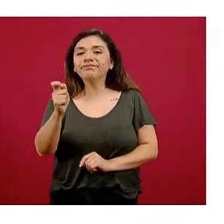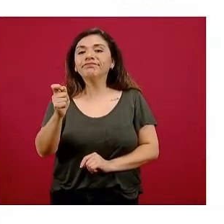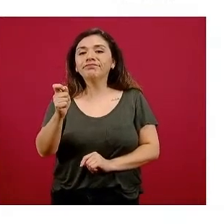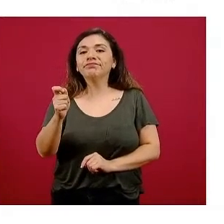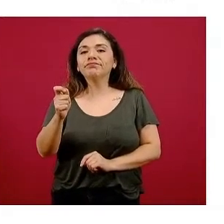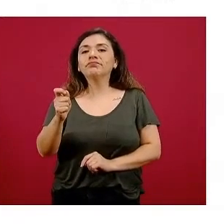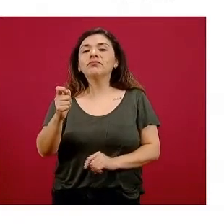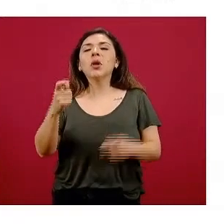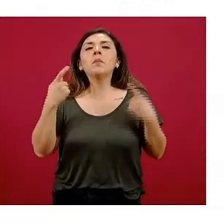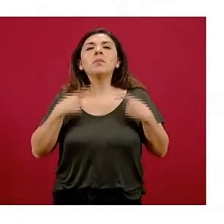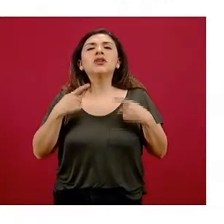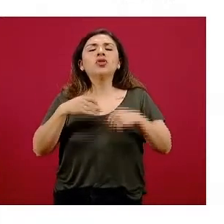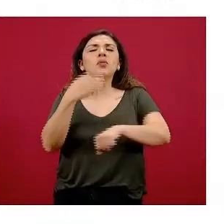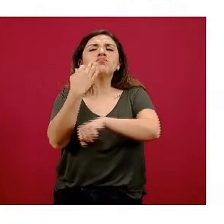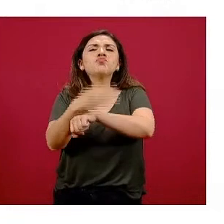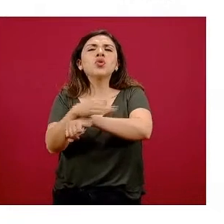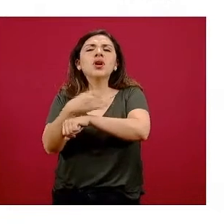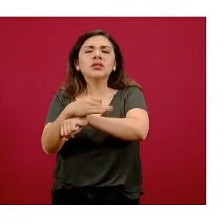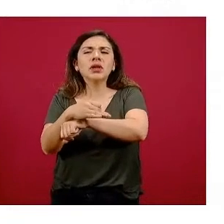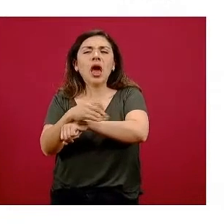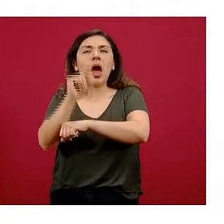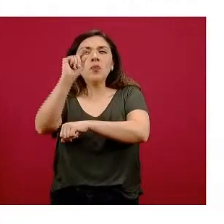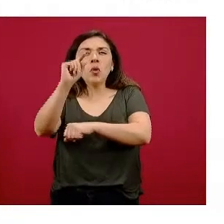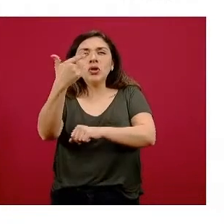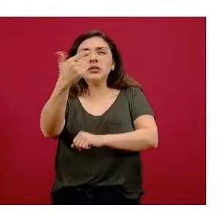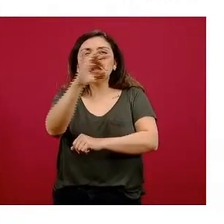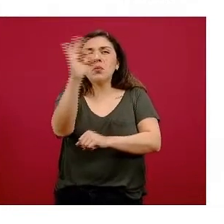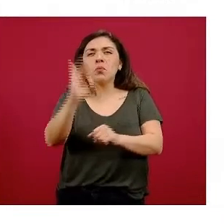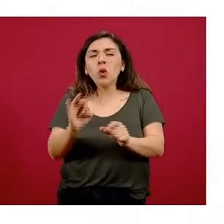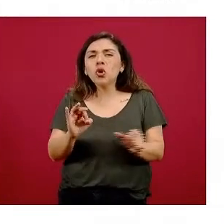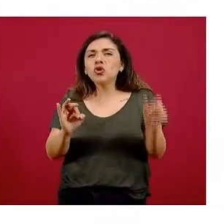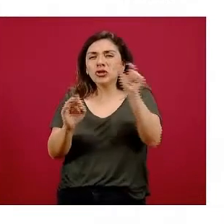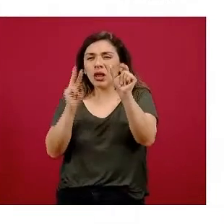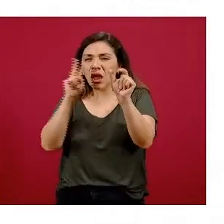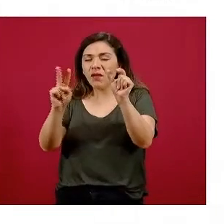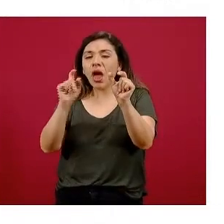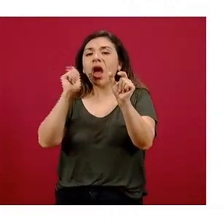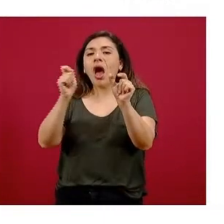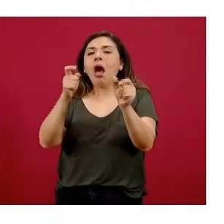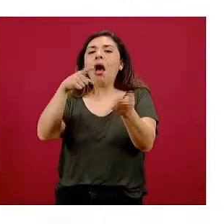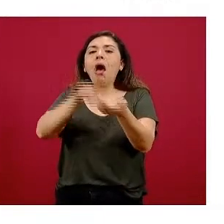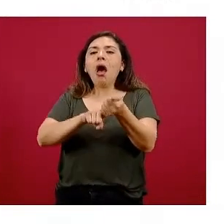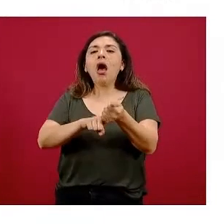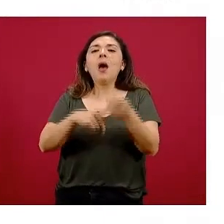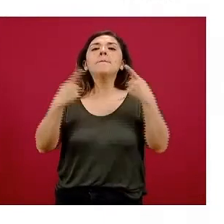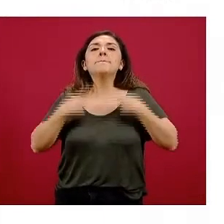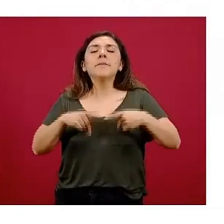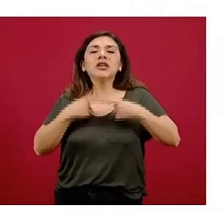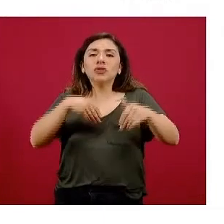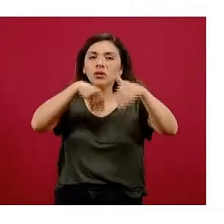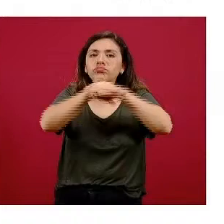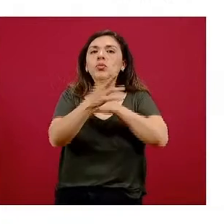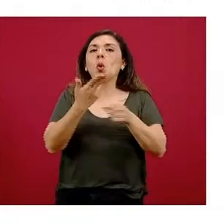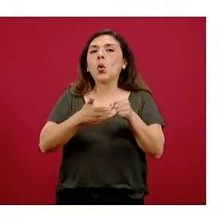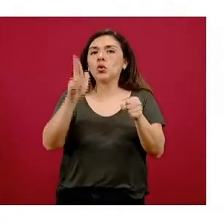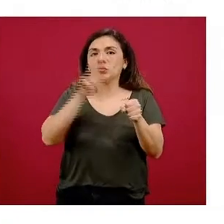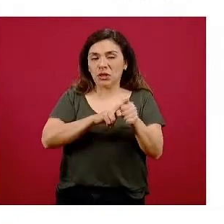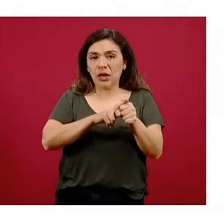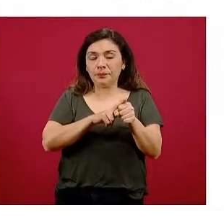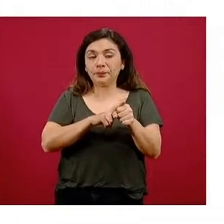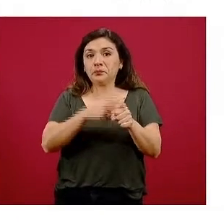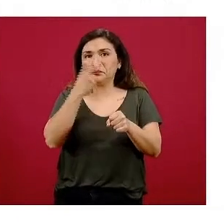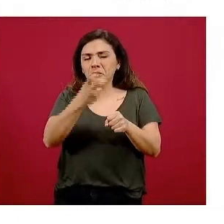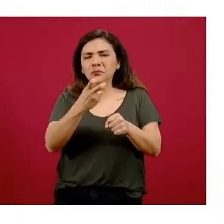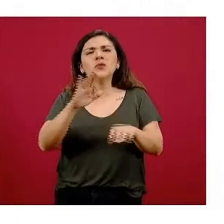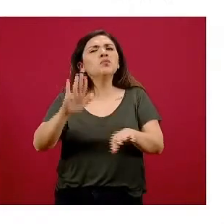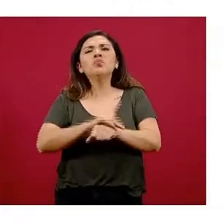casos ambulatorios, y una muy pequeña parte, el 7%, representan personas hospitalizadas. Entonces, ¿por